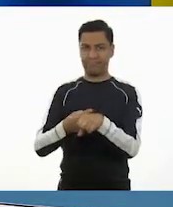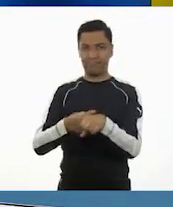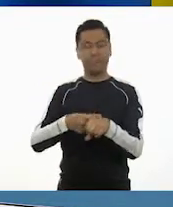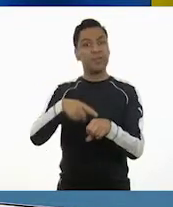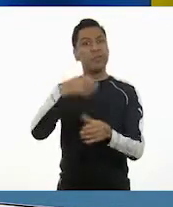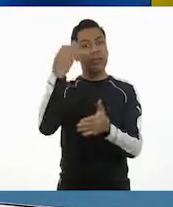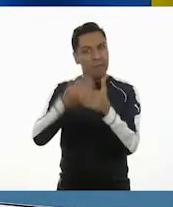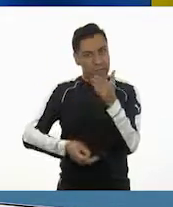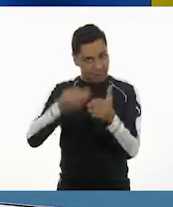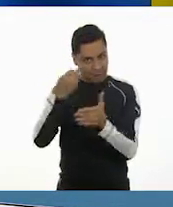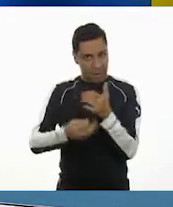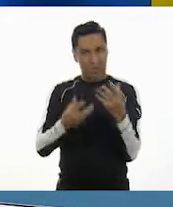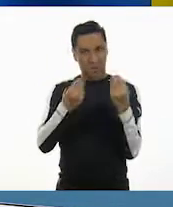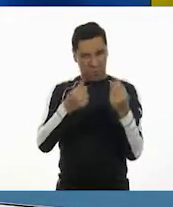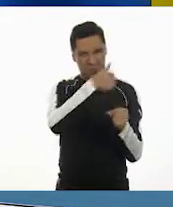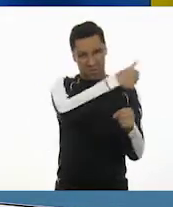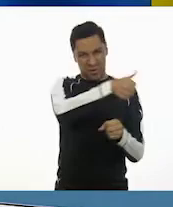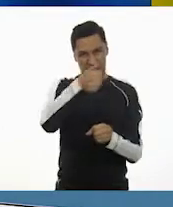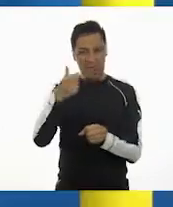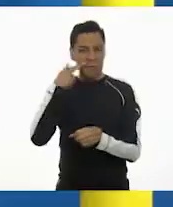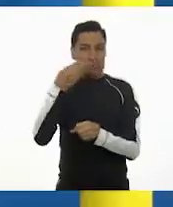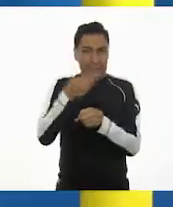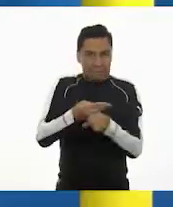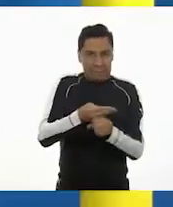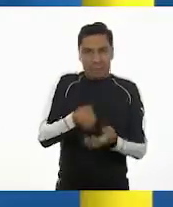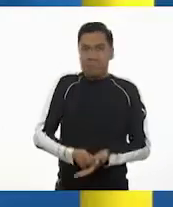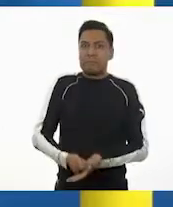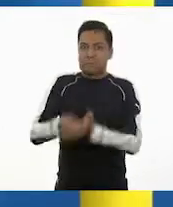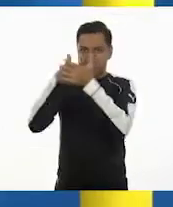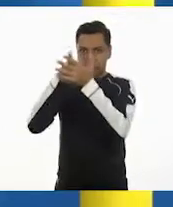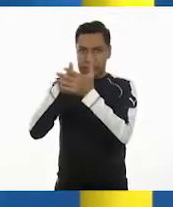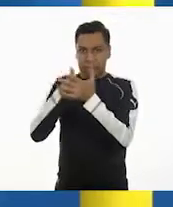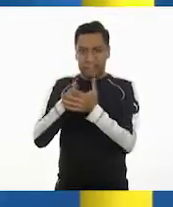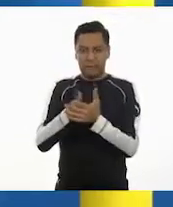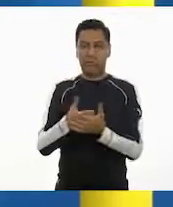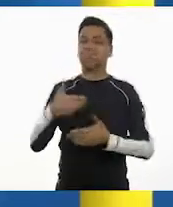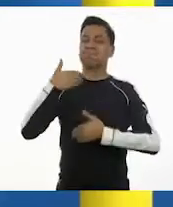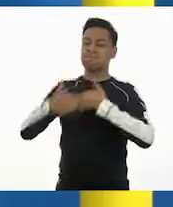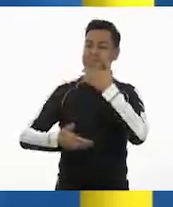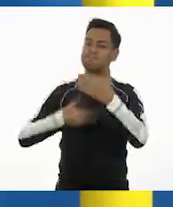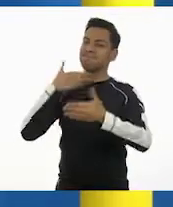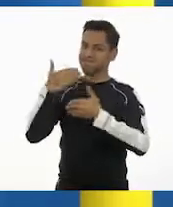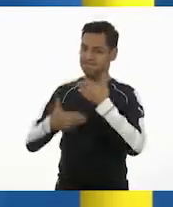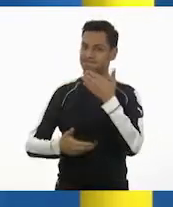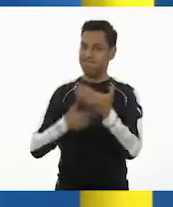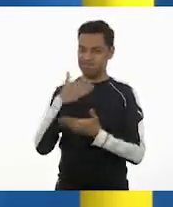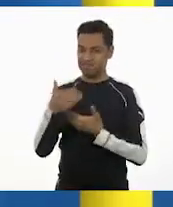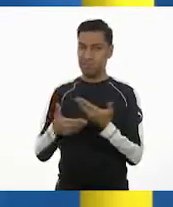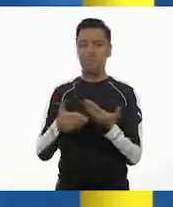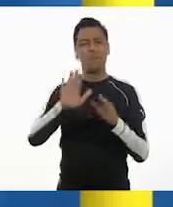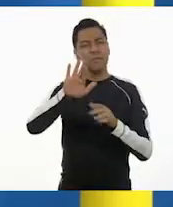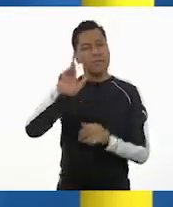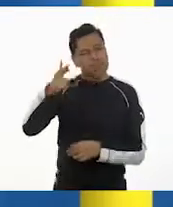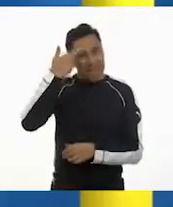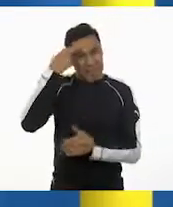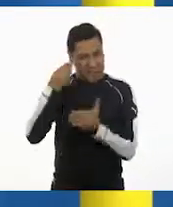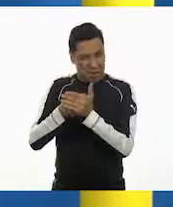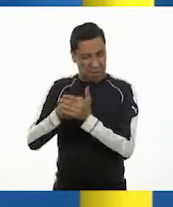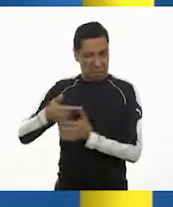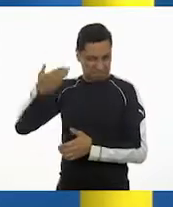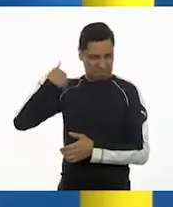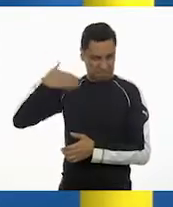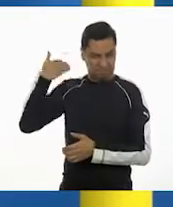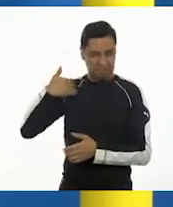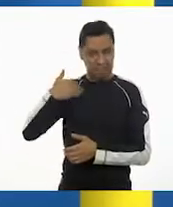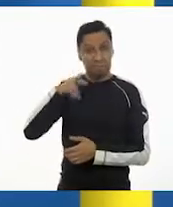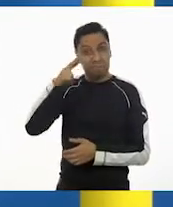hacer mucho para mejorar esta situación. Totalmente de acuerdo. Y como recordarán, en clases anteriores mencionamos